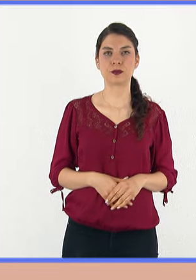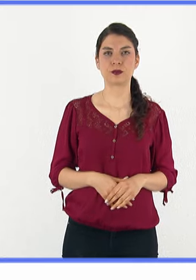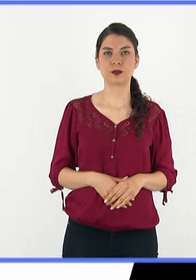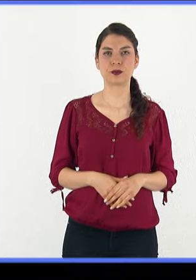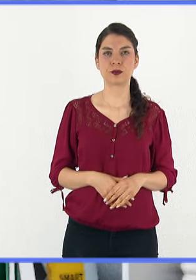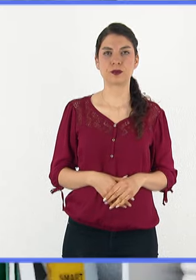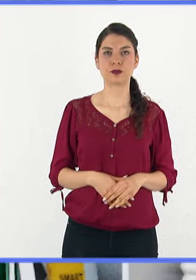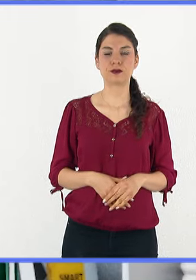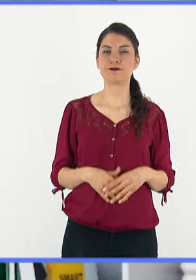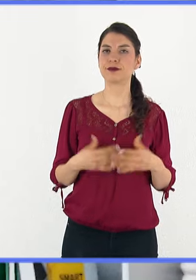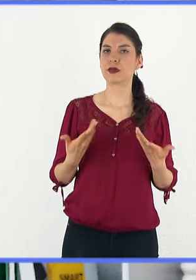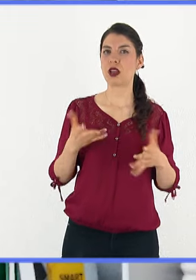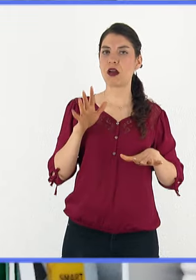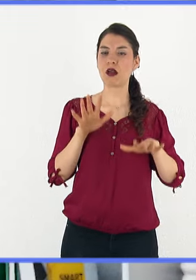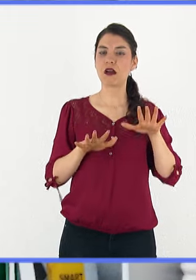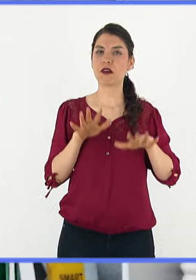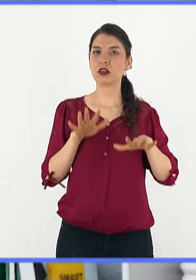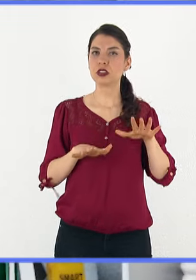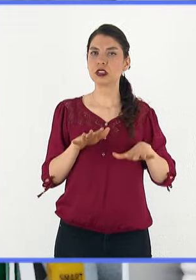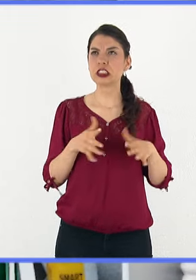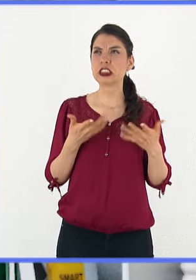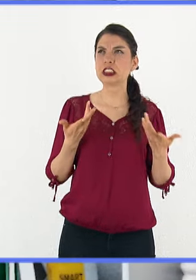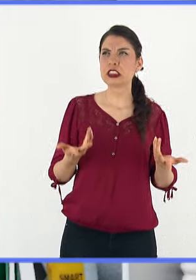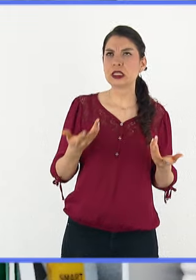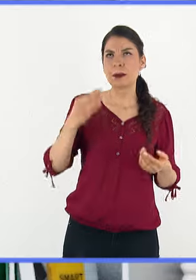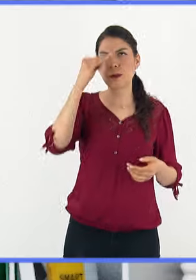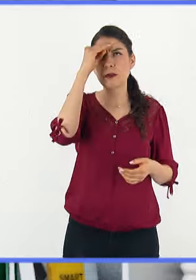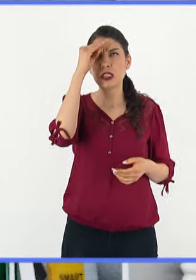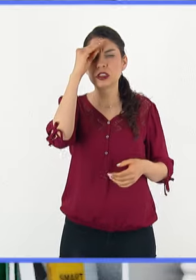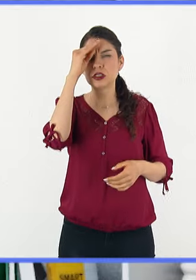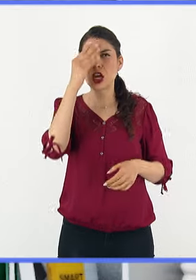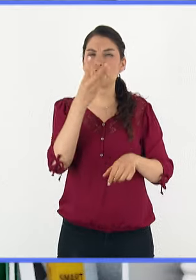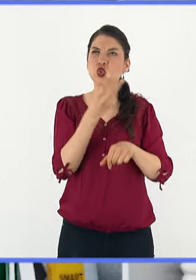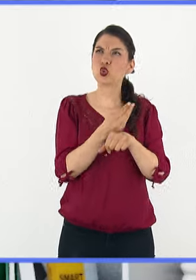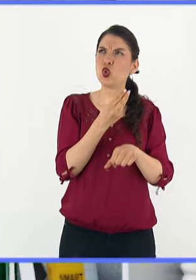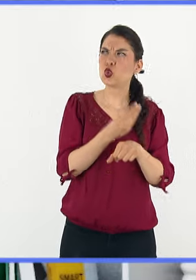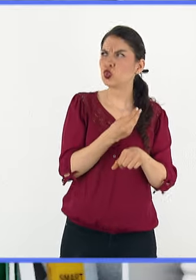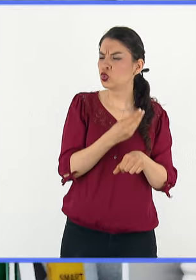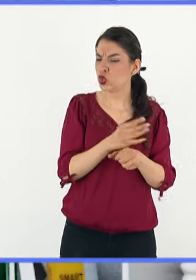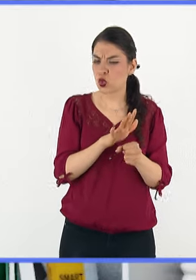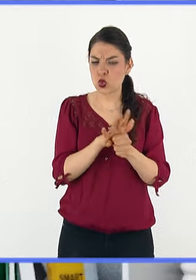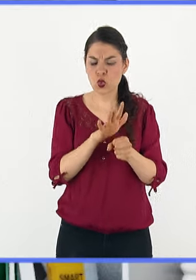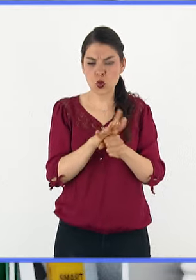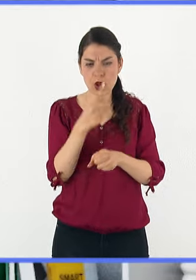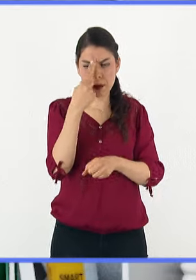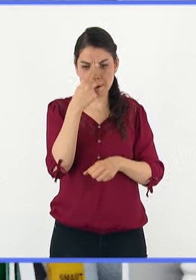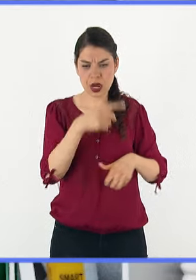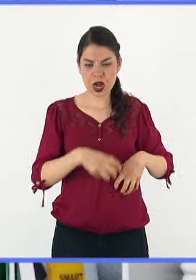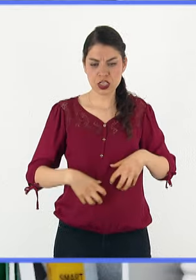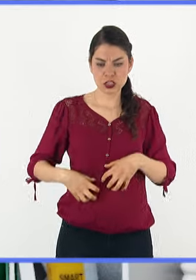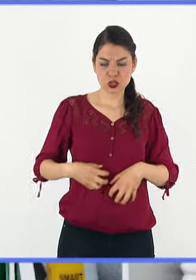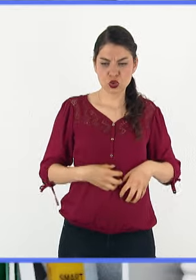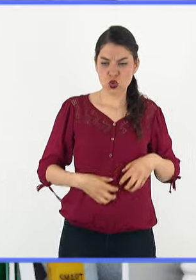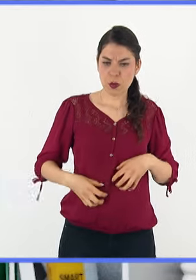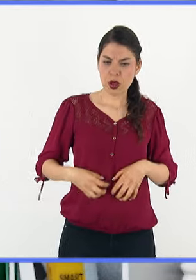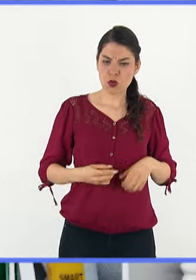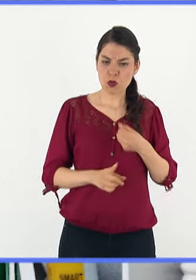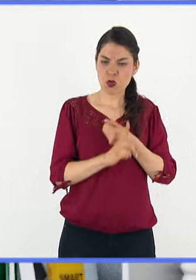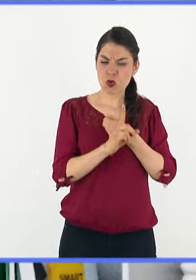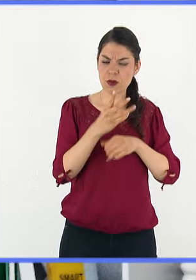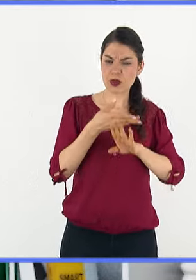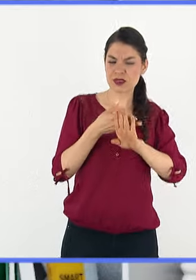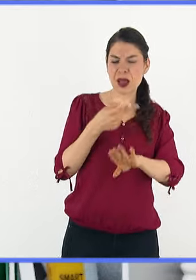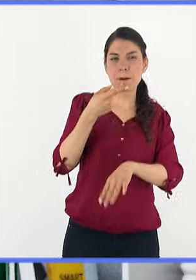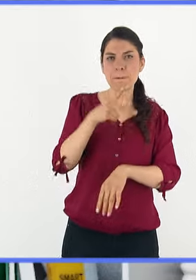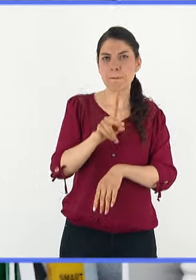digestivos muchas veces vamos buscando por la vida soluciones muy complejas para resolver estos malestares digestivos pero se nos olvida hacer algo